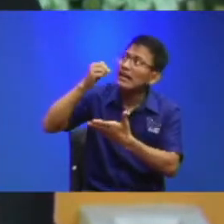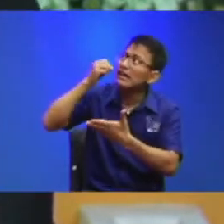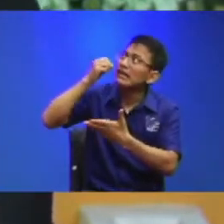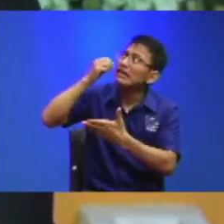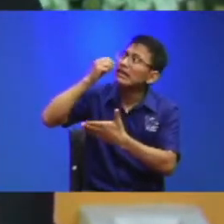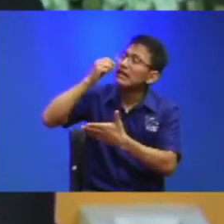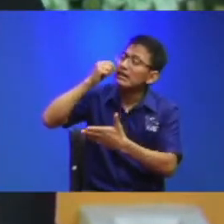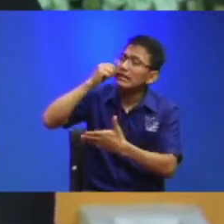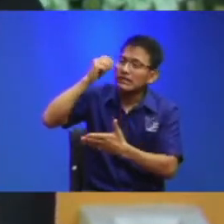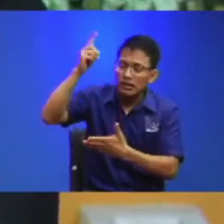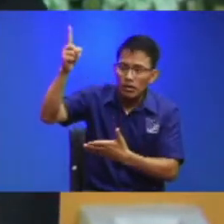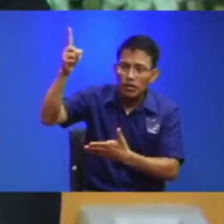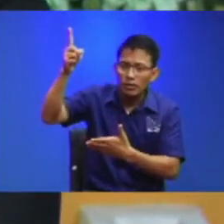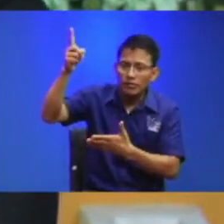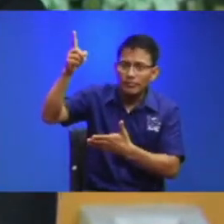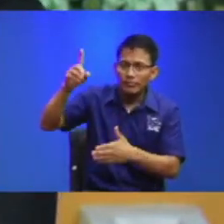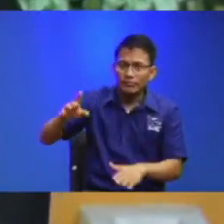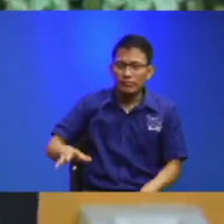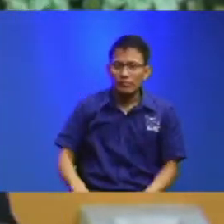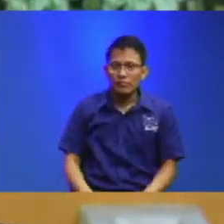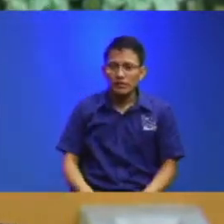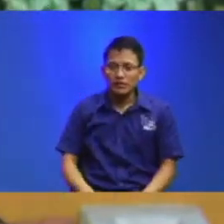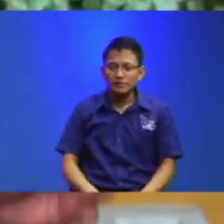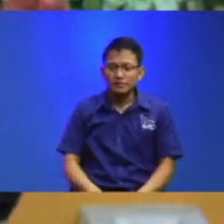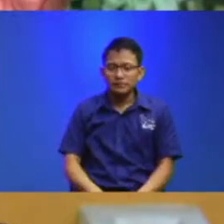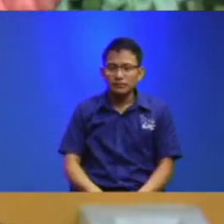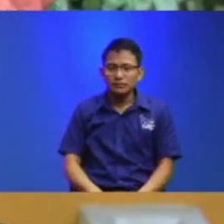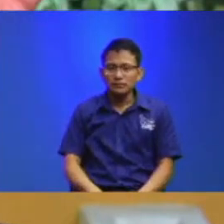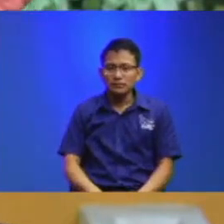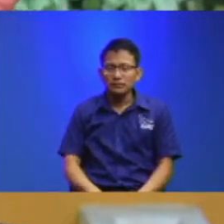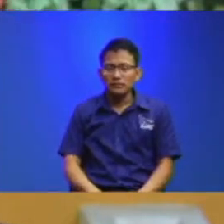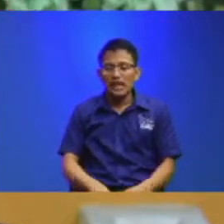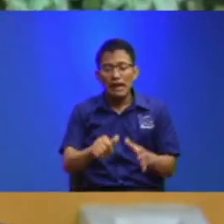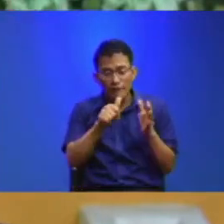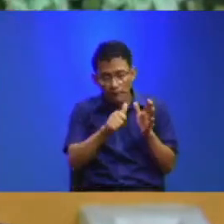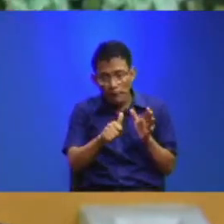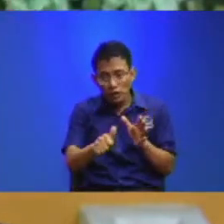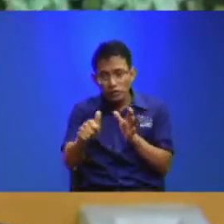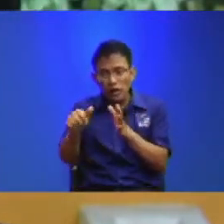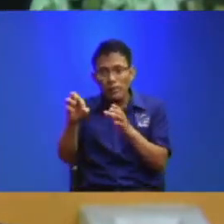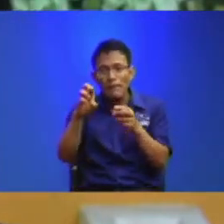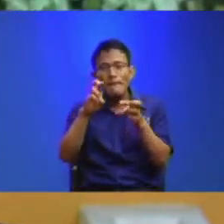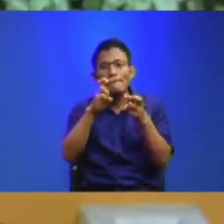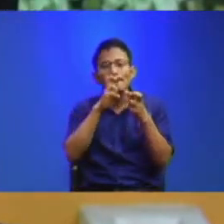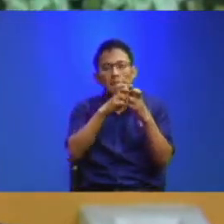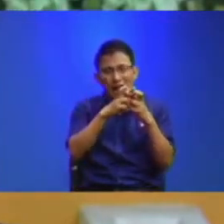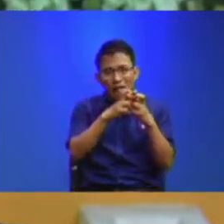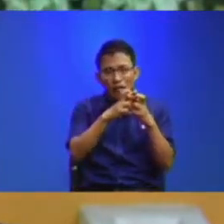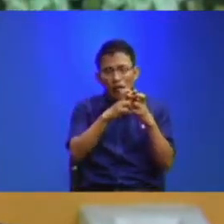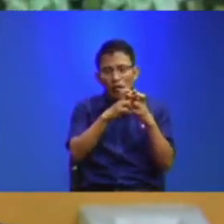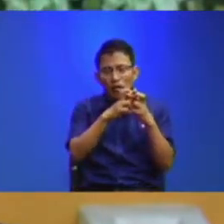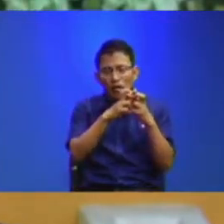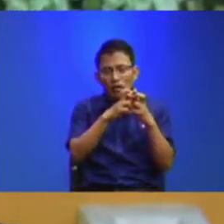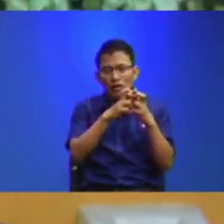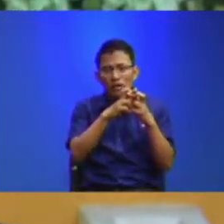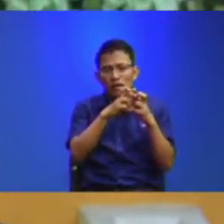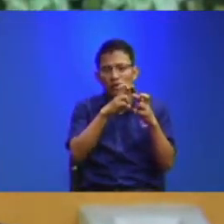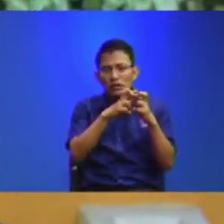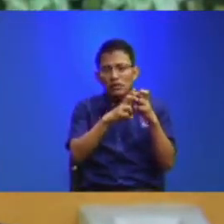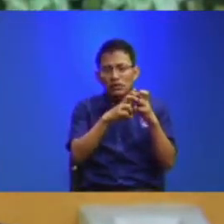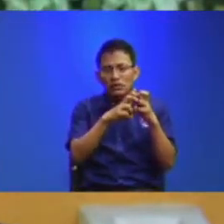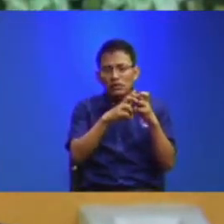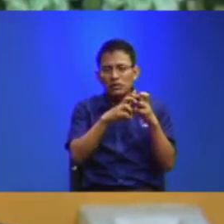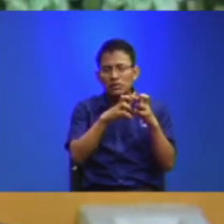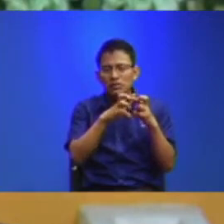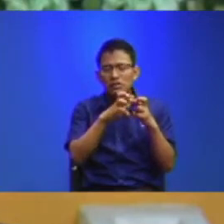hombres, temerle al hombre. Y como decía entonces el apóstol Pablo, ¿verdad? Si yo lo que estoy haciendo es tratando de agradar a